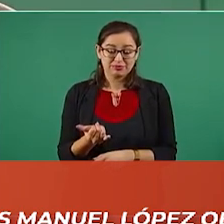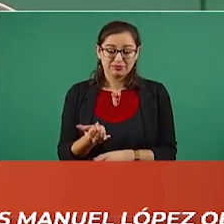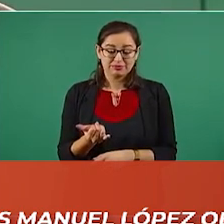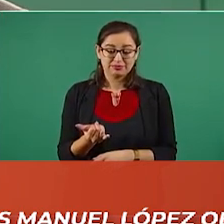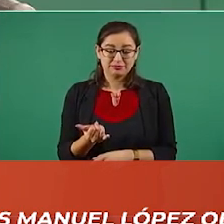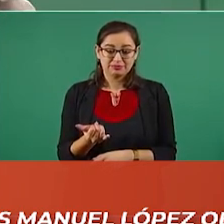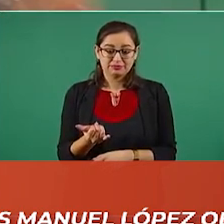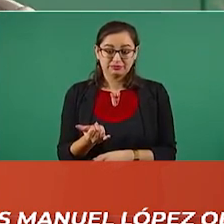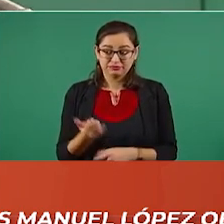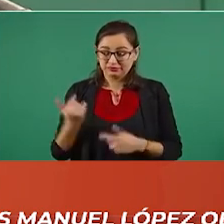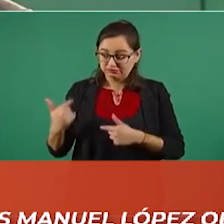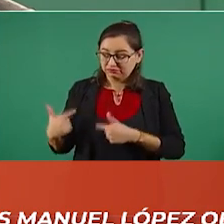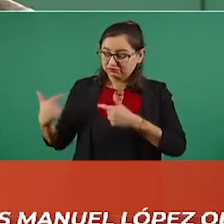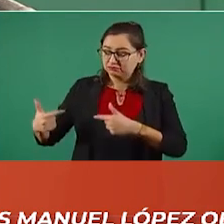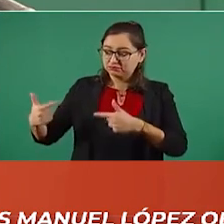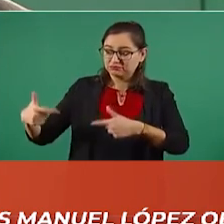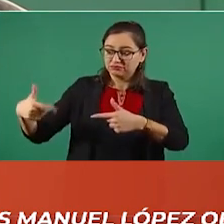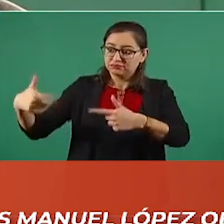Y